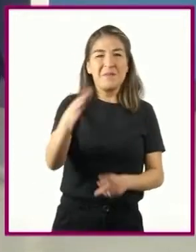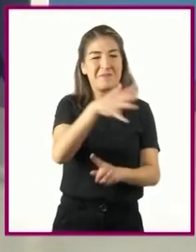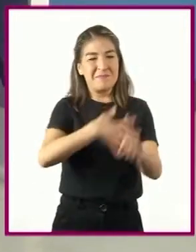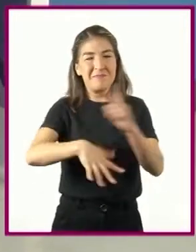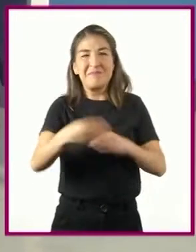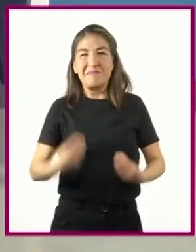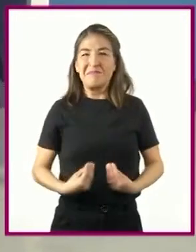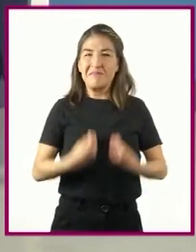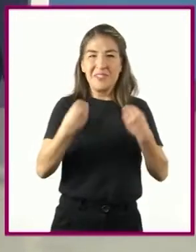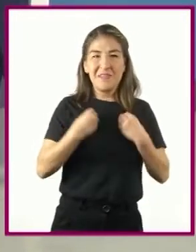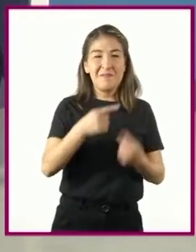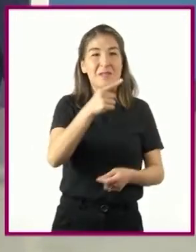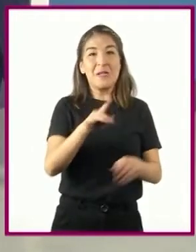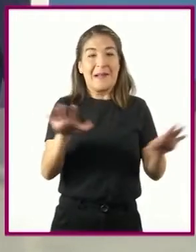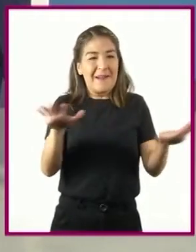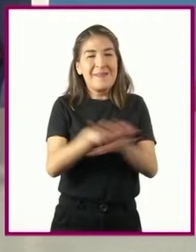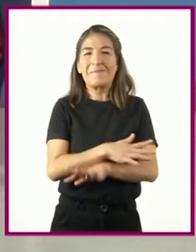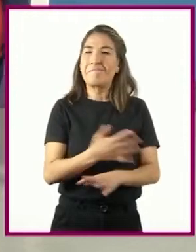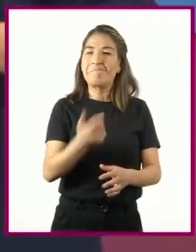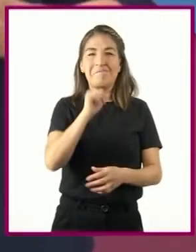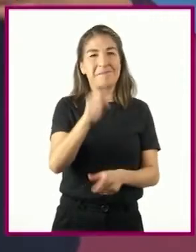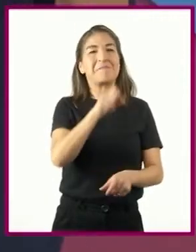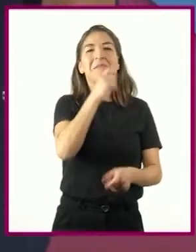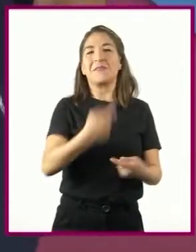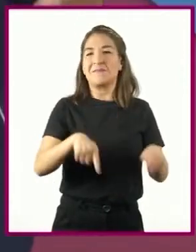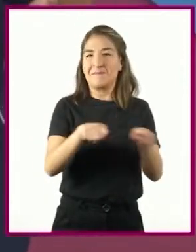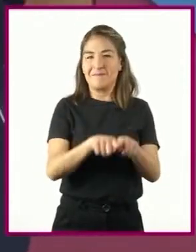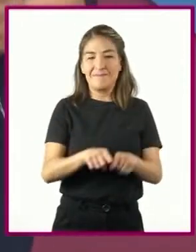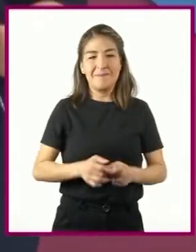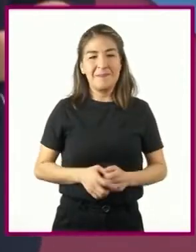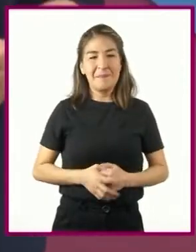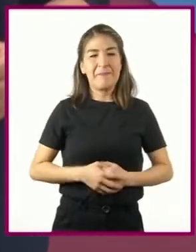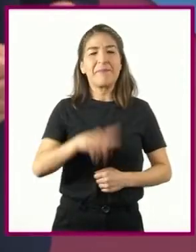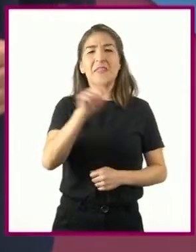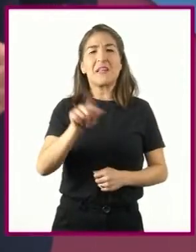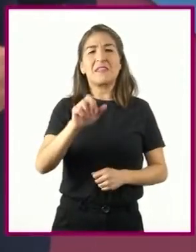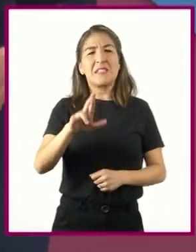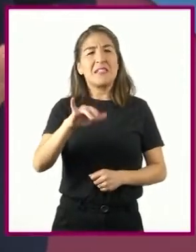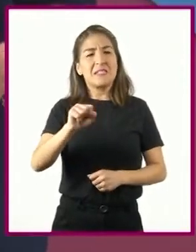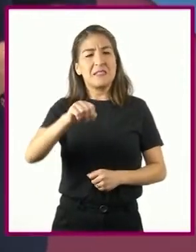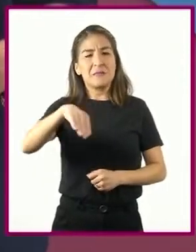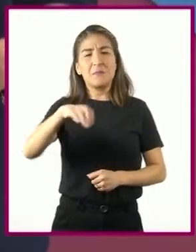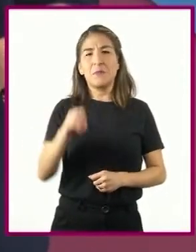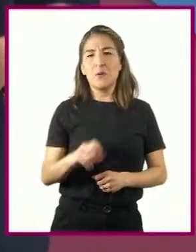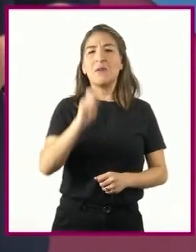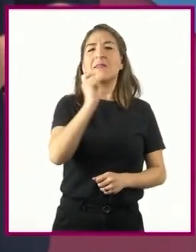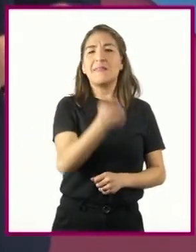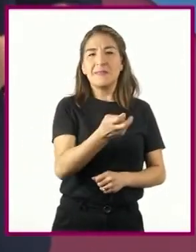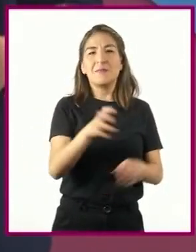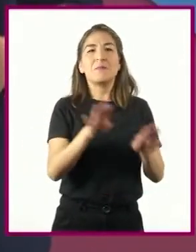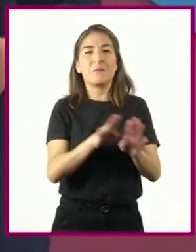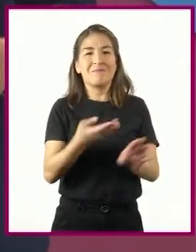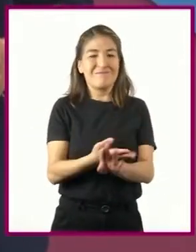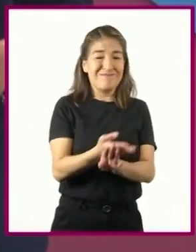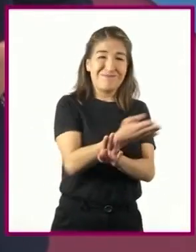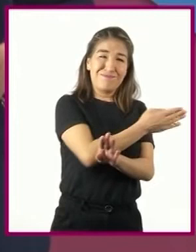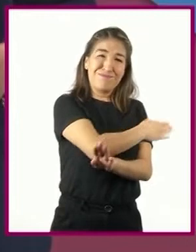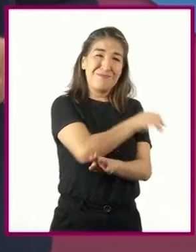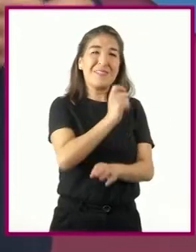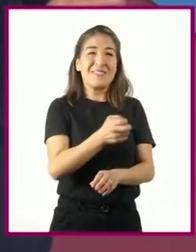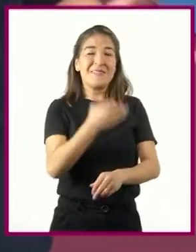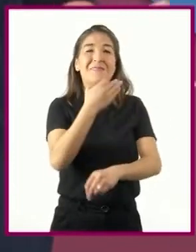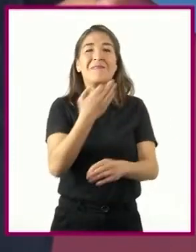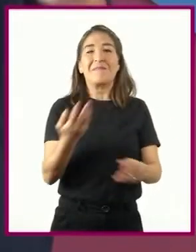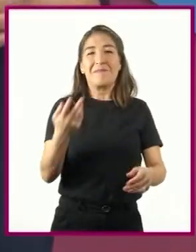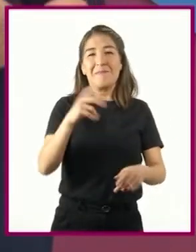pueblo no fueron modificadas. El zarismo, sin tomar en cuenta el atraso del país ni el